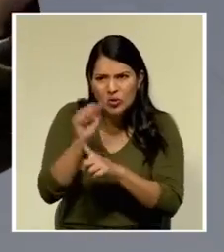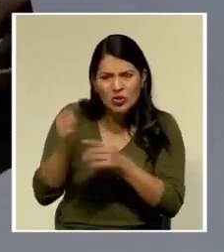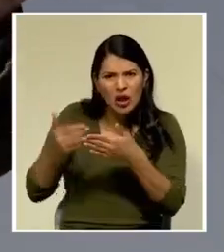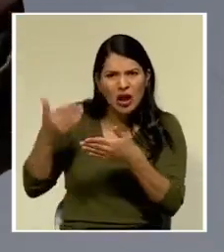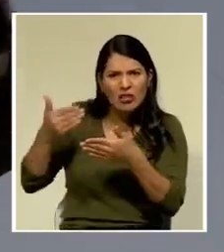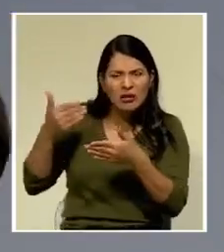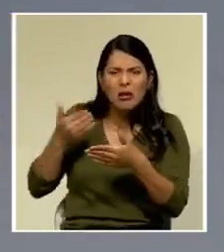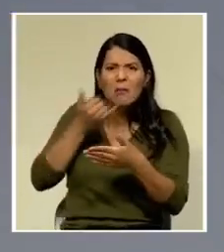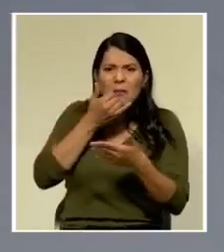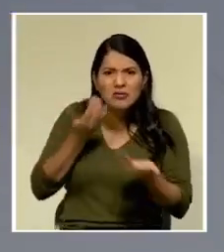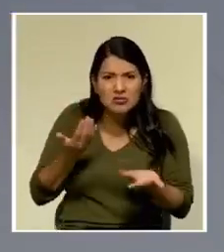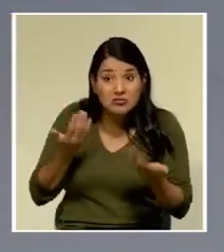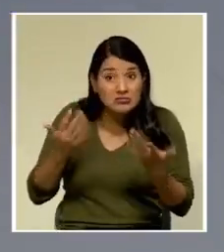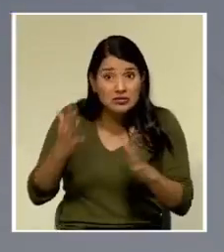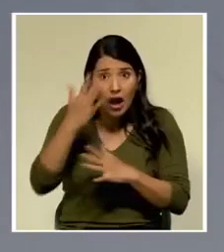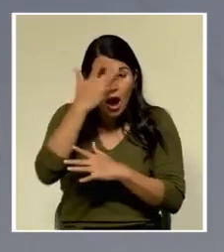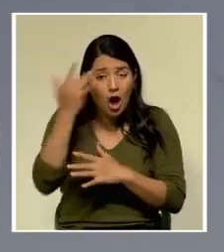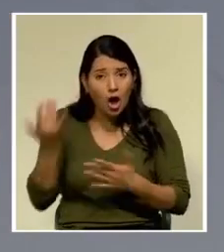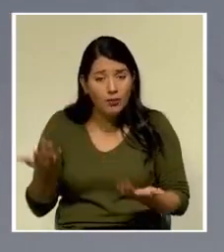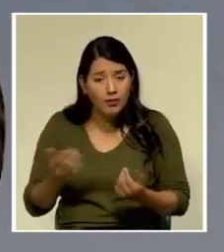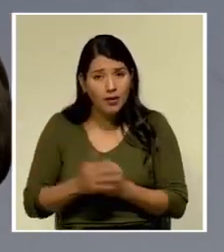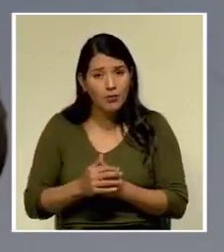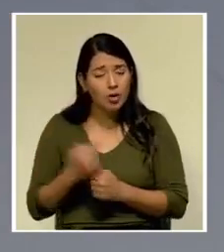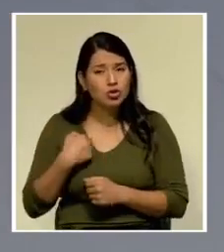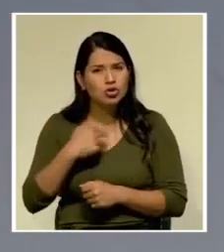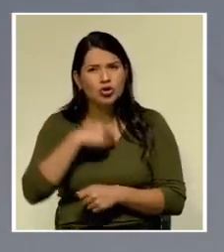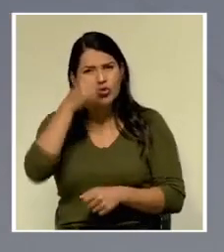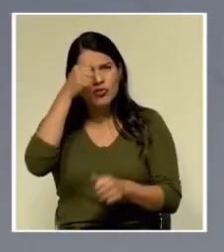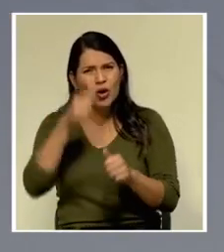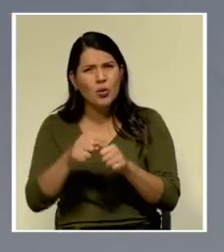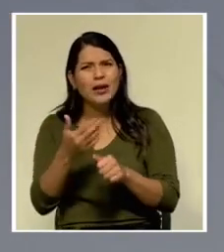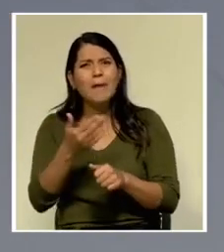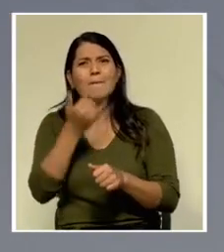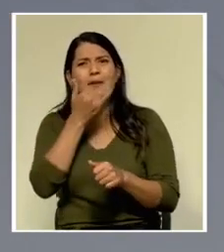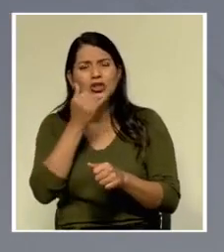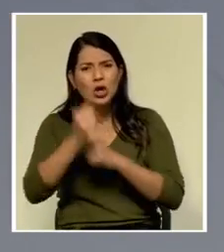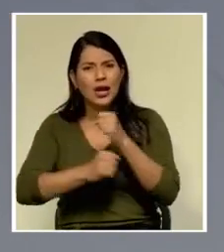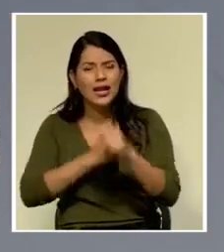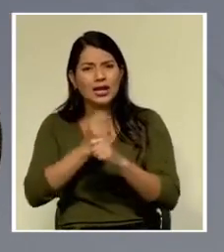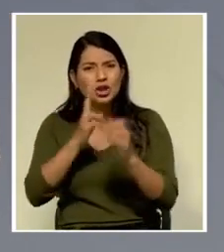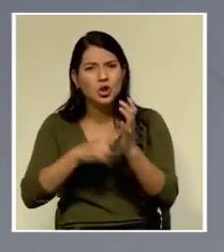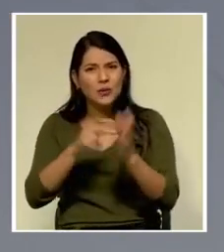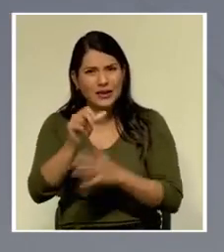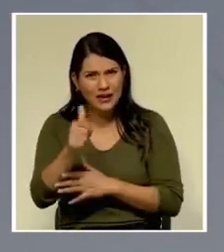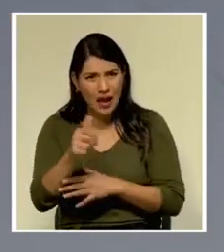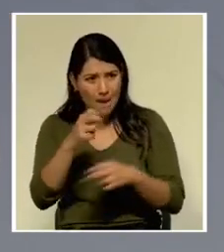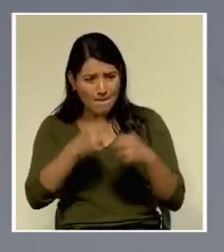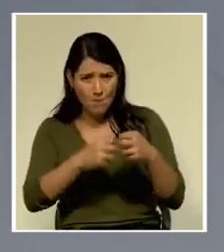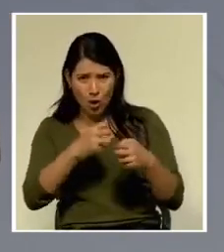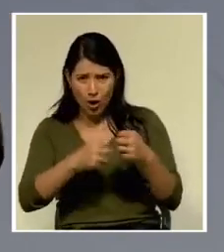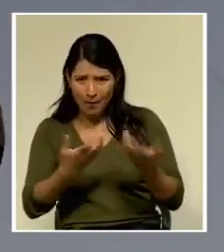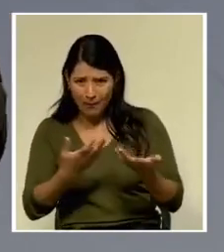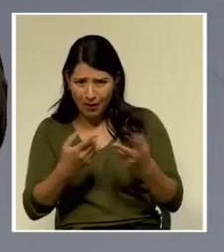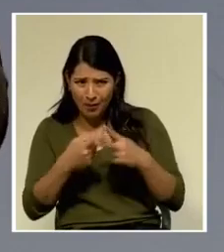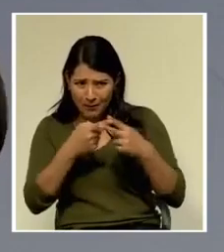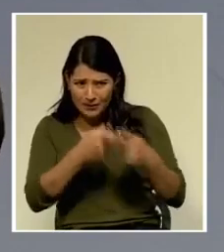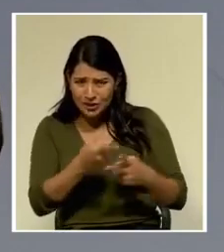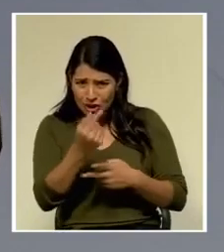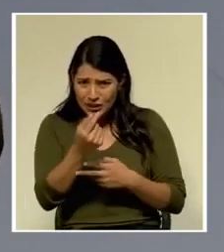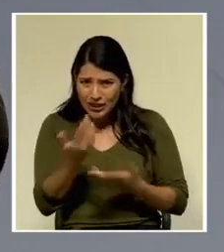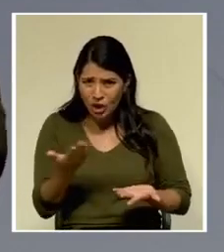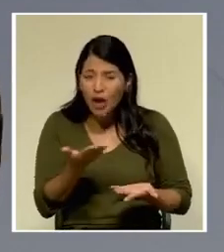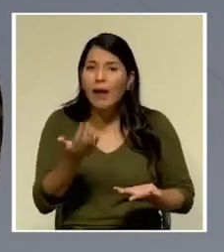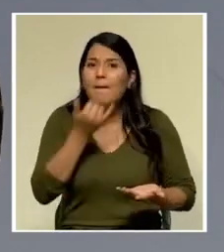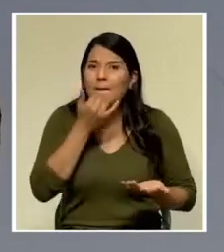recordamos qué sucedió con Laura hacia el 2010. ¿Se acuerdan de los problemas de financiamiento que se dieron ahí? ¿Qué